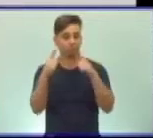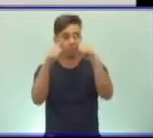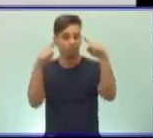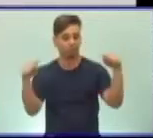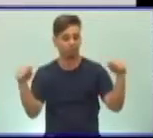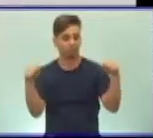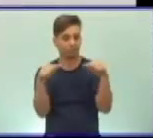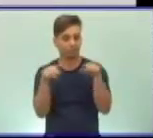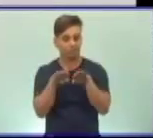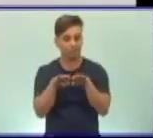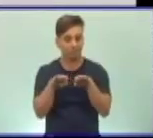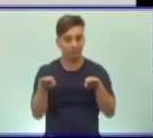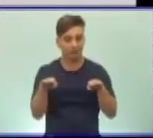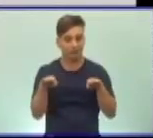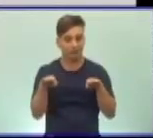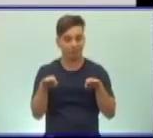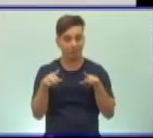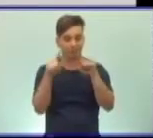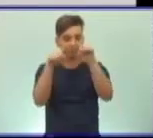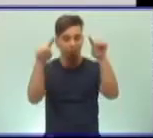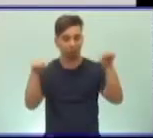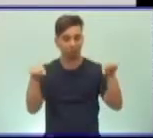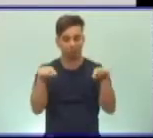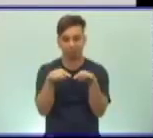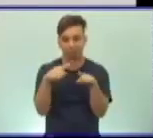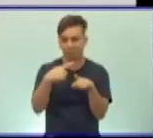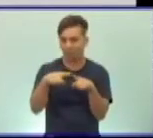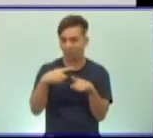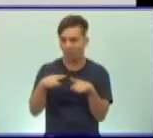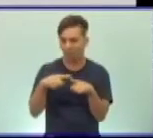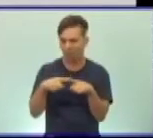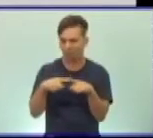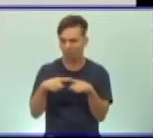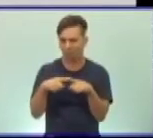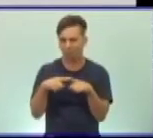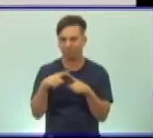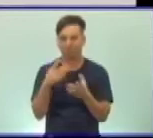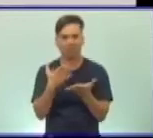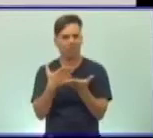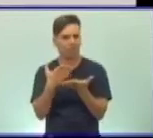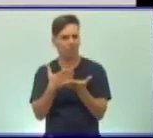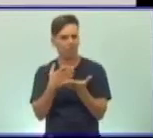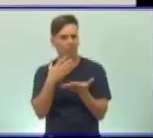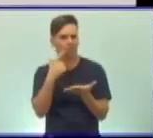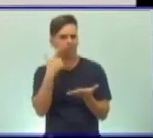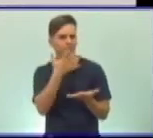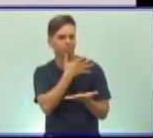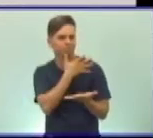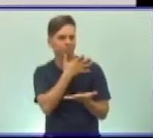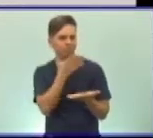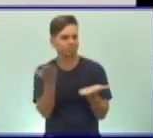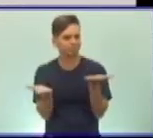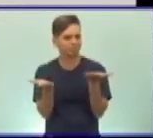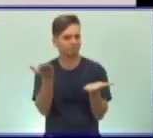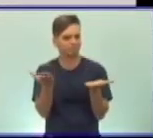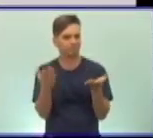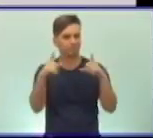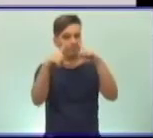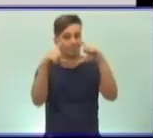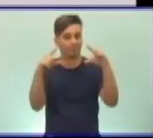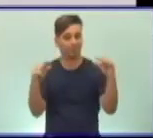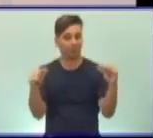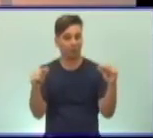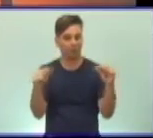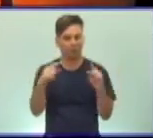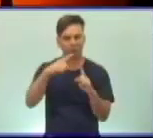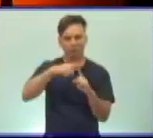la semejanza de triángulos. ¿Recuerdas cómo aplicar el teorema fundamental? ¿Cuándo lo